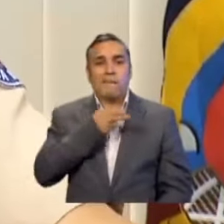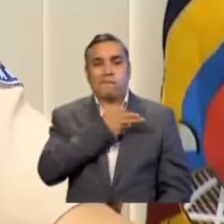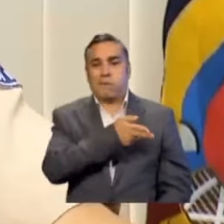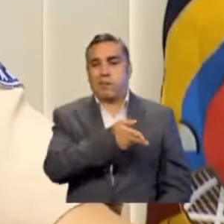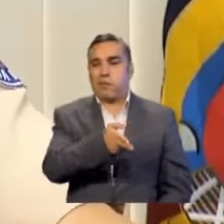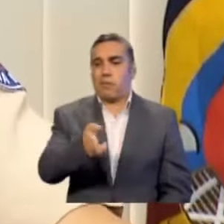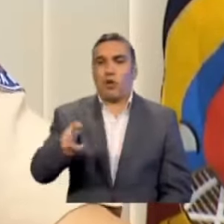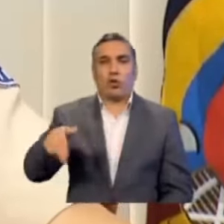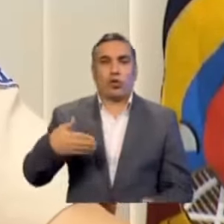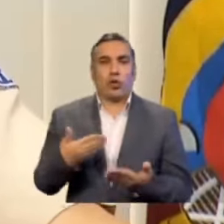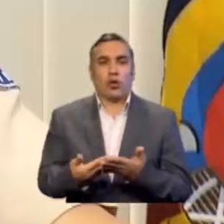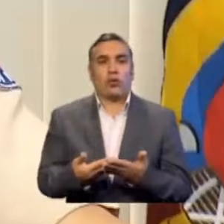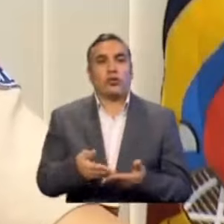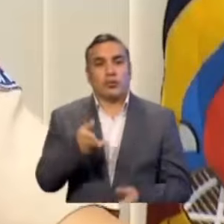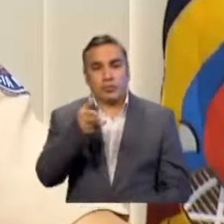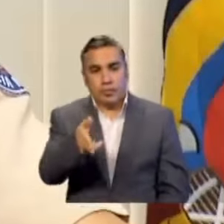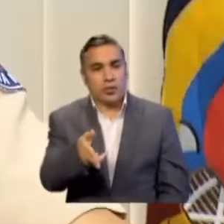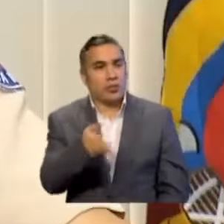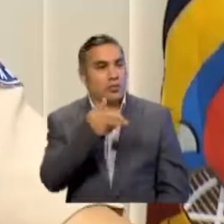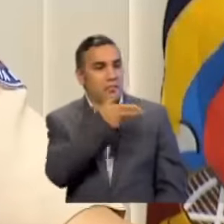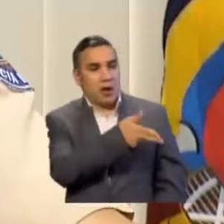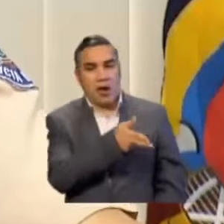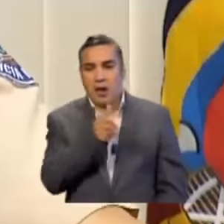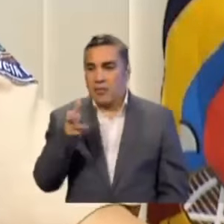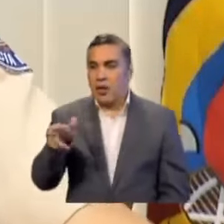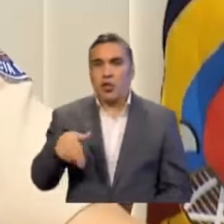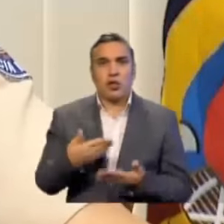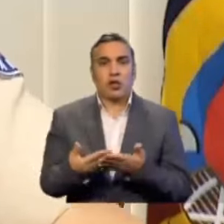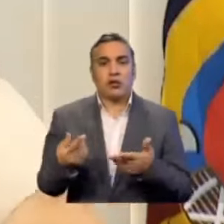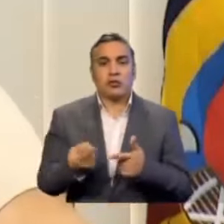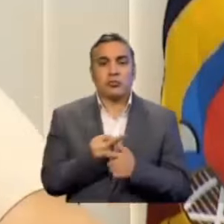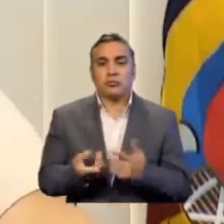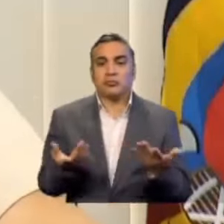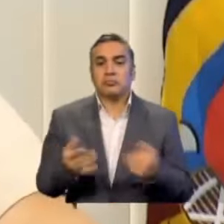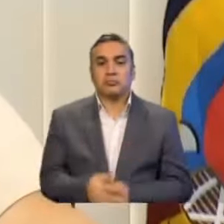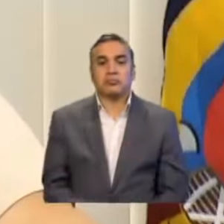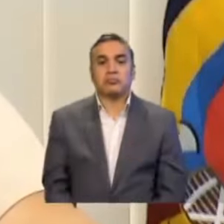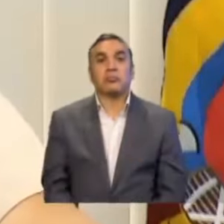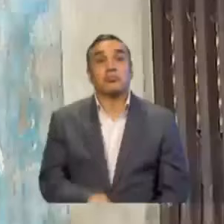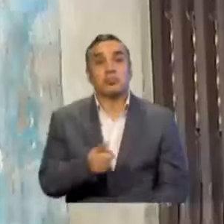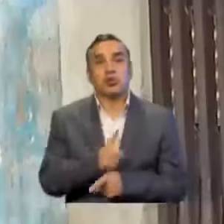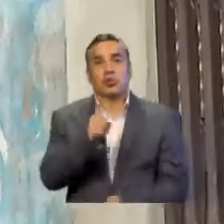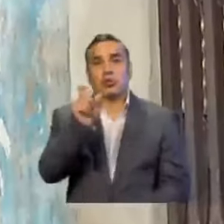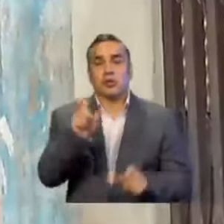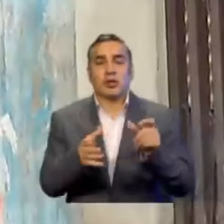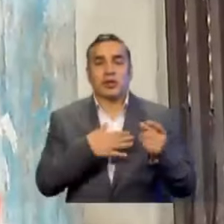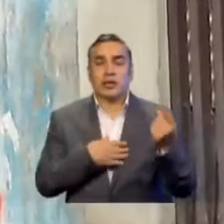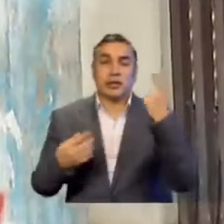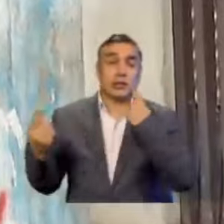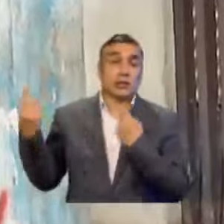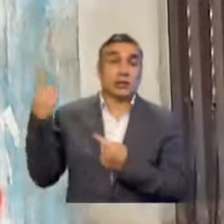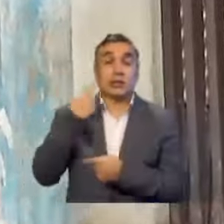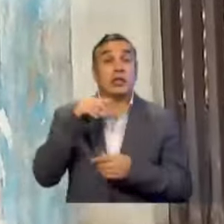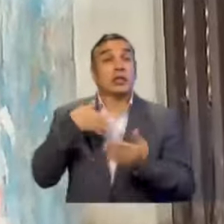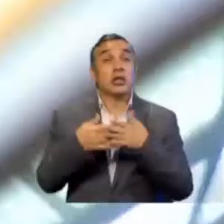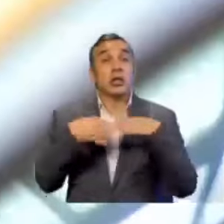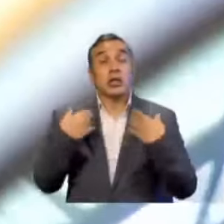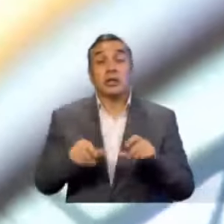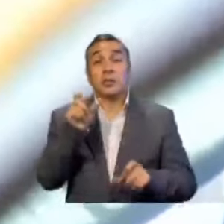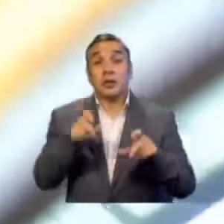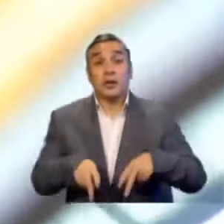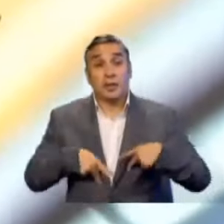al féretro o se apuntaba a la gente, pero como tenemos un resultado de una persona herida. Un hecho que tiene en zozobra a los